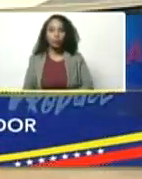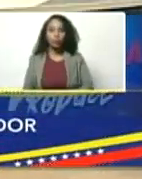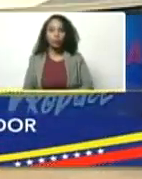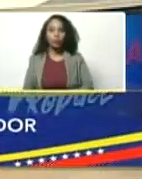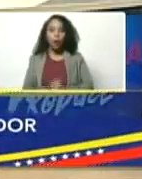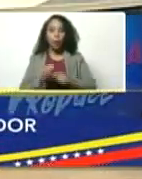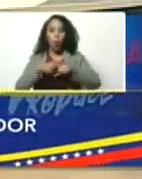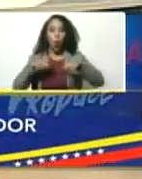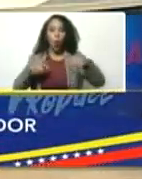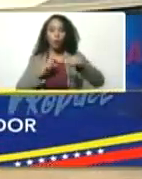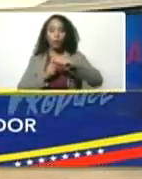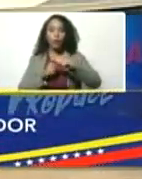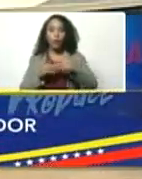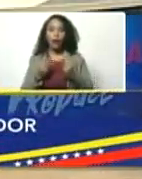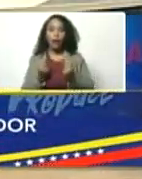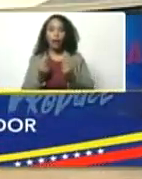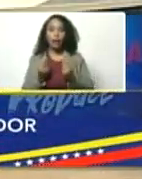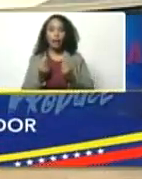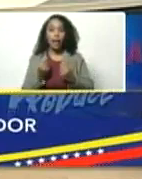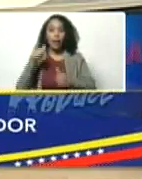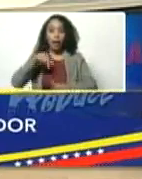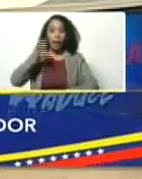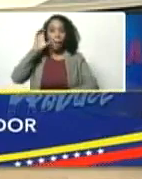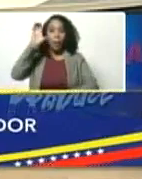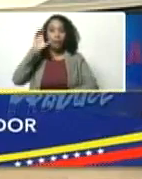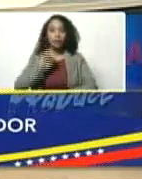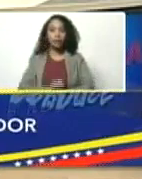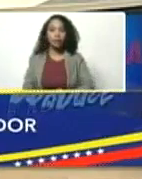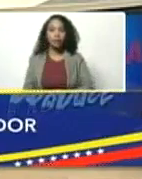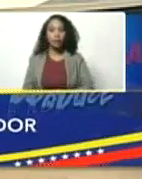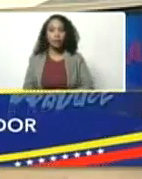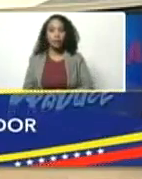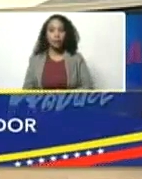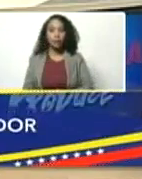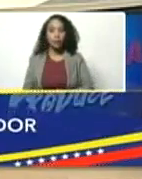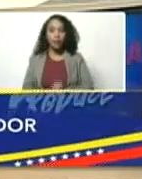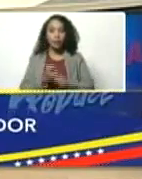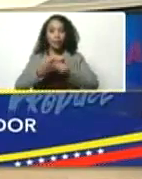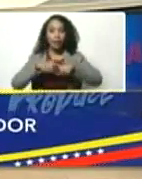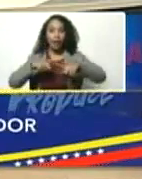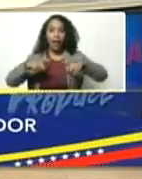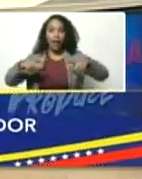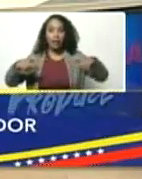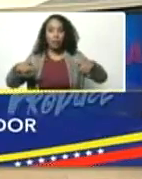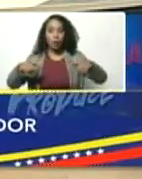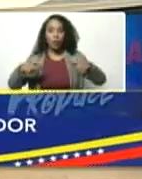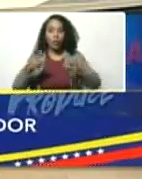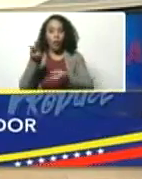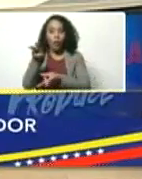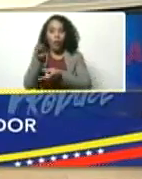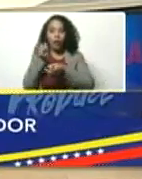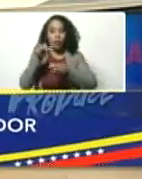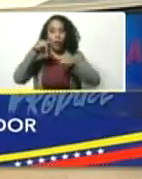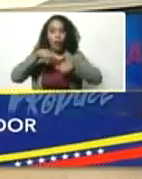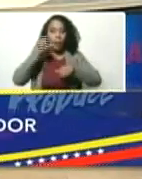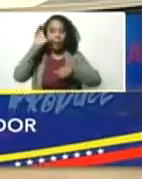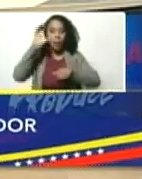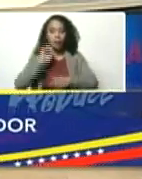de crecimiento de la riqueza del país, del crecimiento de los ingresos del país.